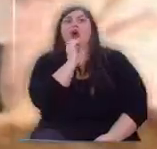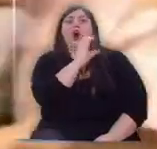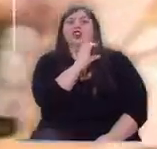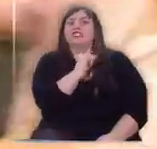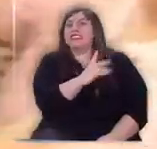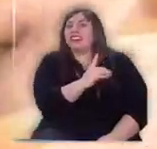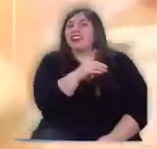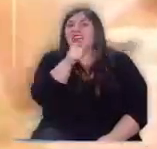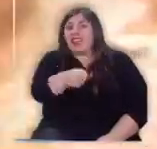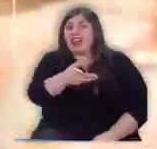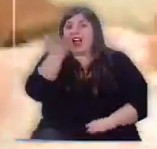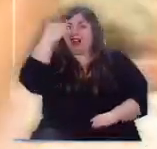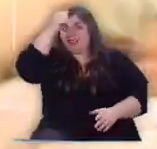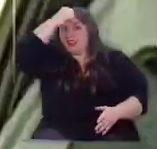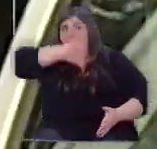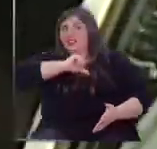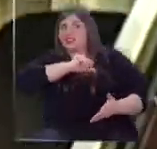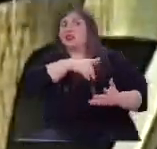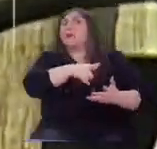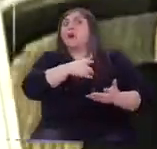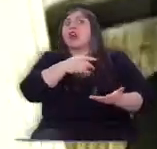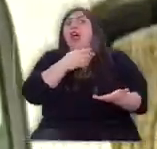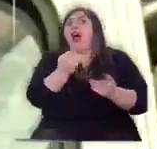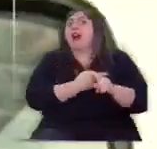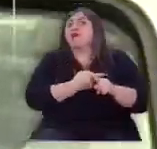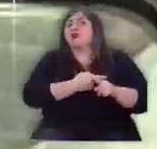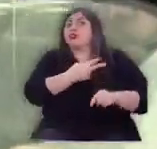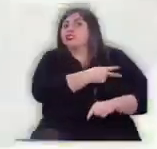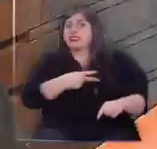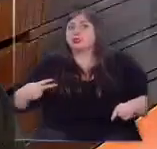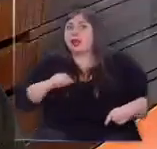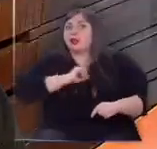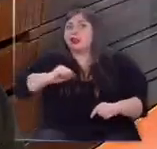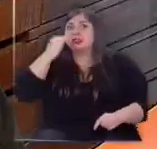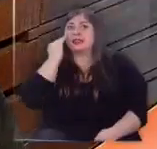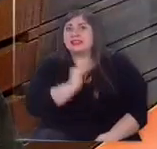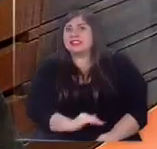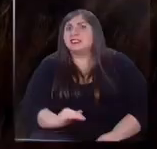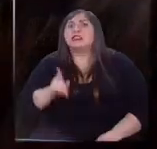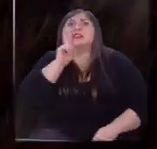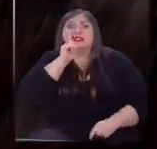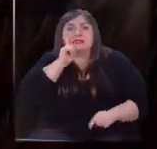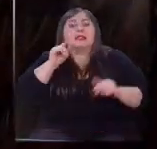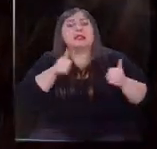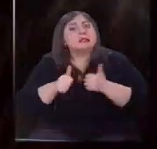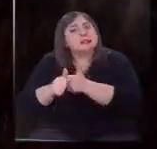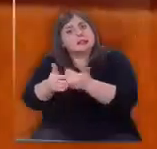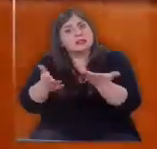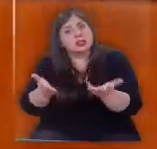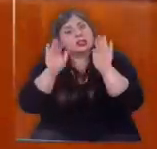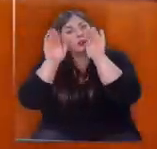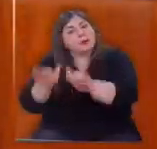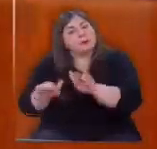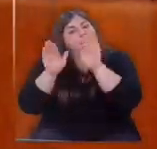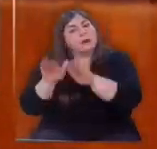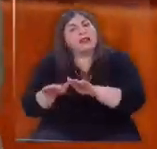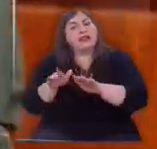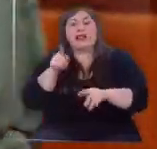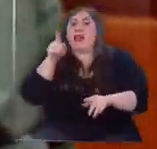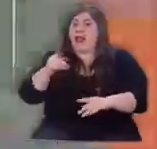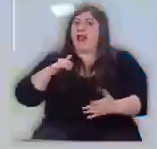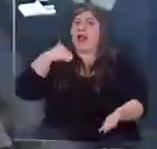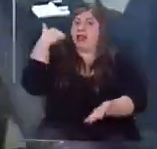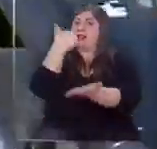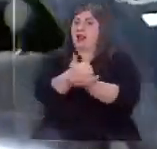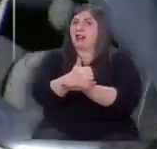ser condenado en 2015 por abuso sexual contra un menor de edad, mantiene una red de fieles. La querella de la alcaldesa no cayó a este